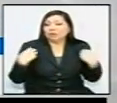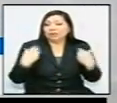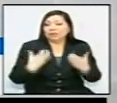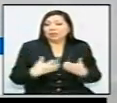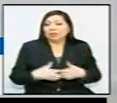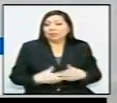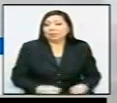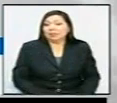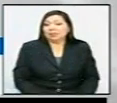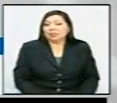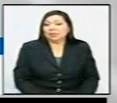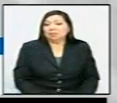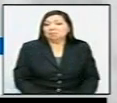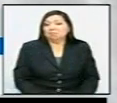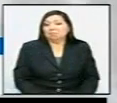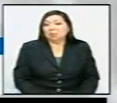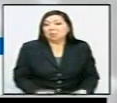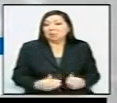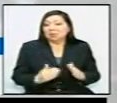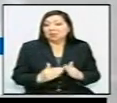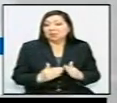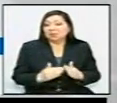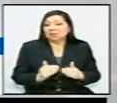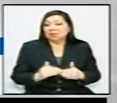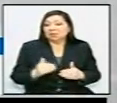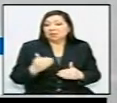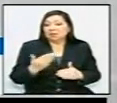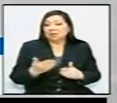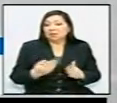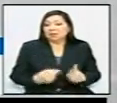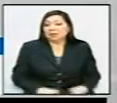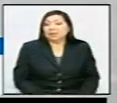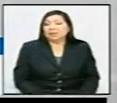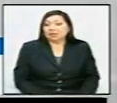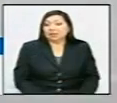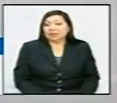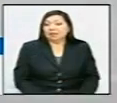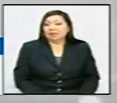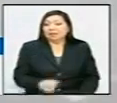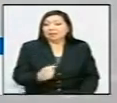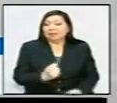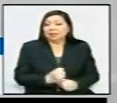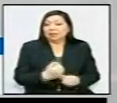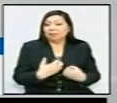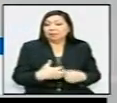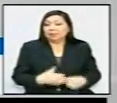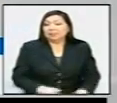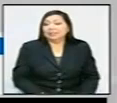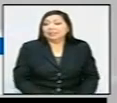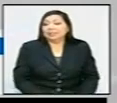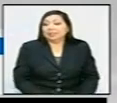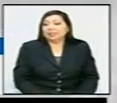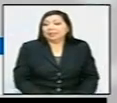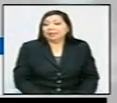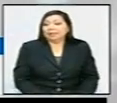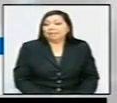empresa, también como habitación de la parte técnica administrativa de los trabajadores, ¿no?